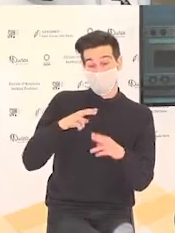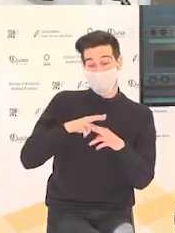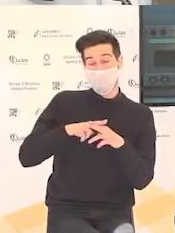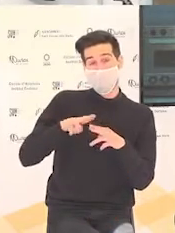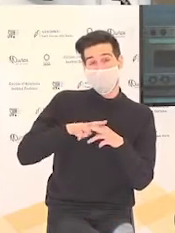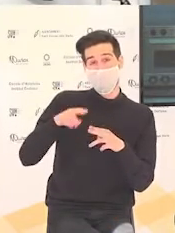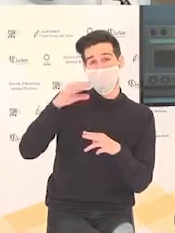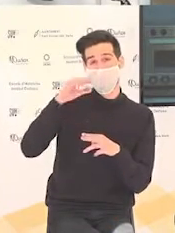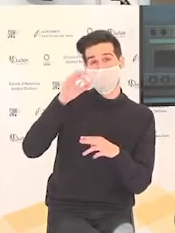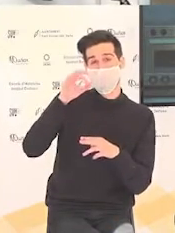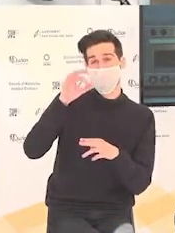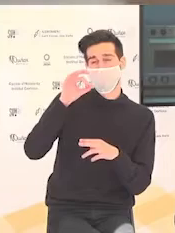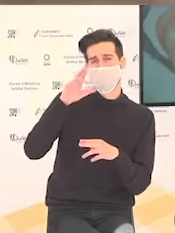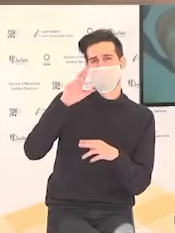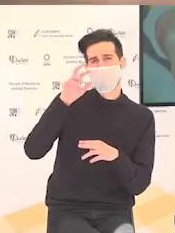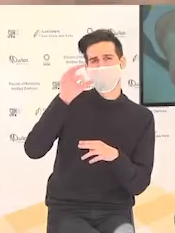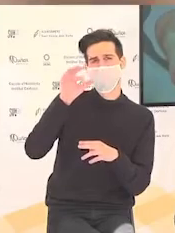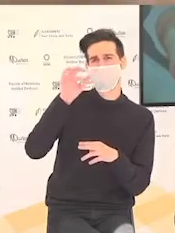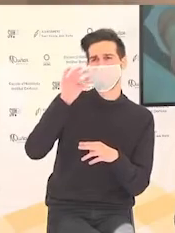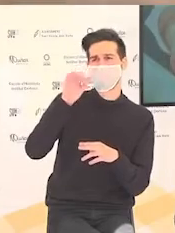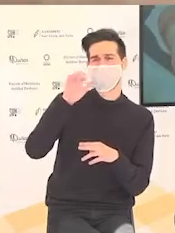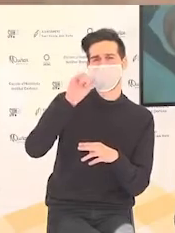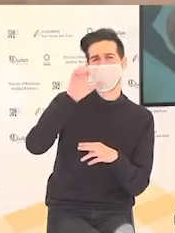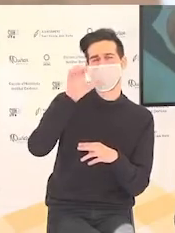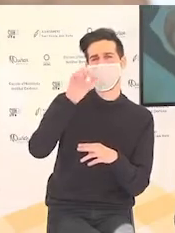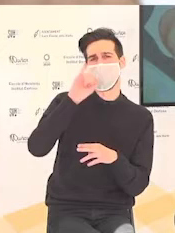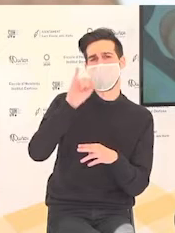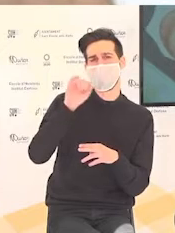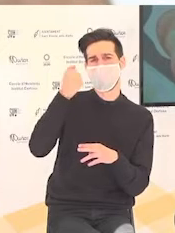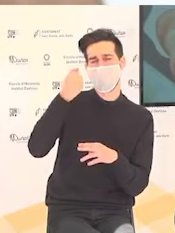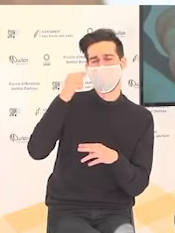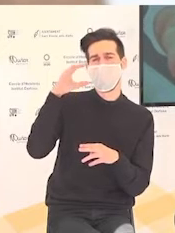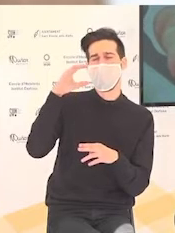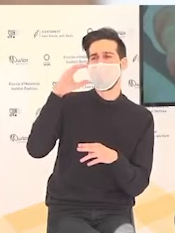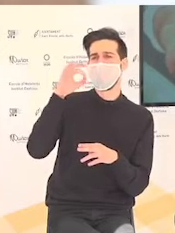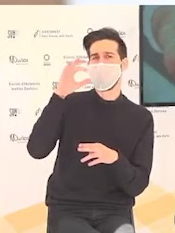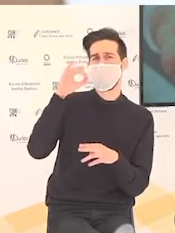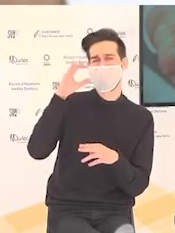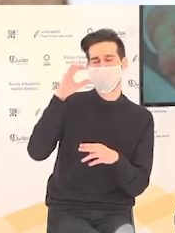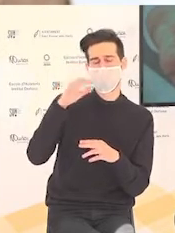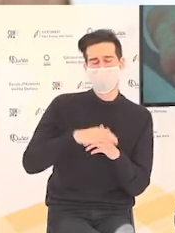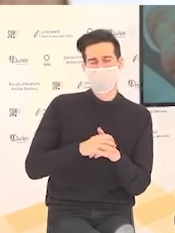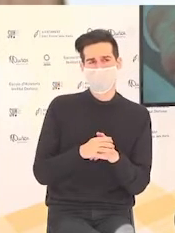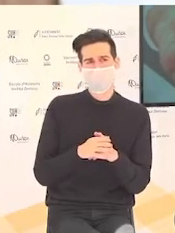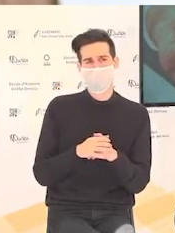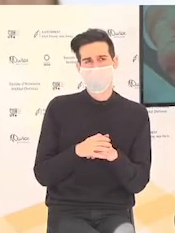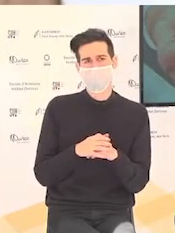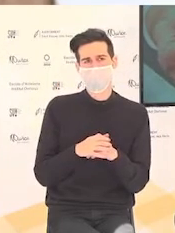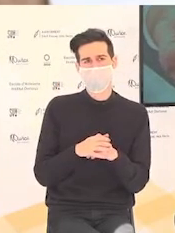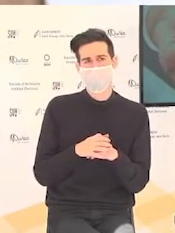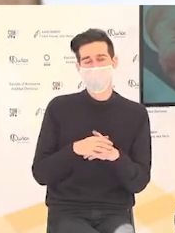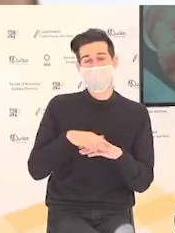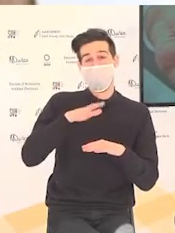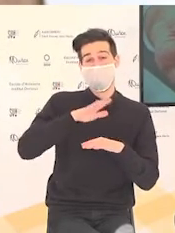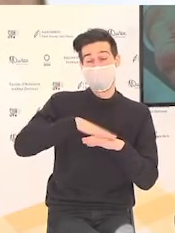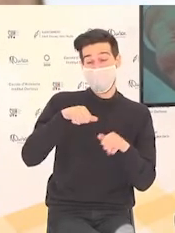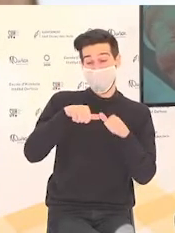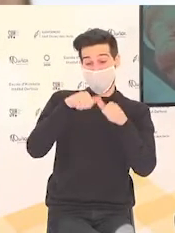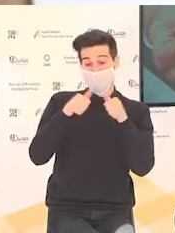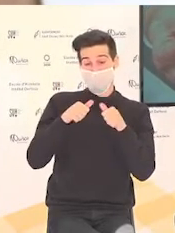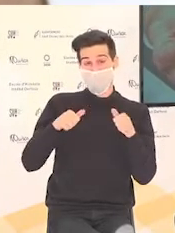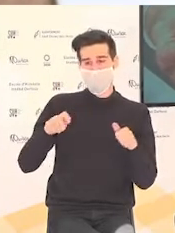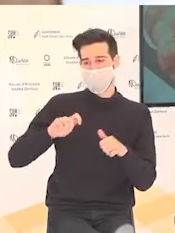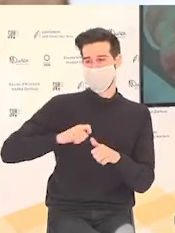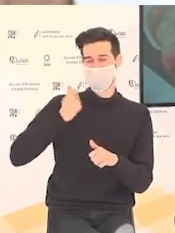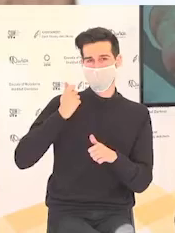coco. As you can see, I've just used a vegetable peeler. Para conseguir esta forma, he utilizado